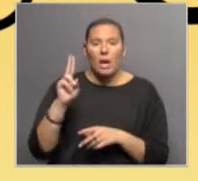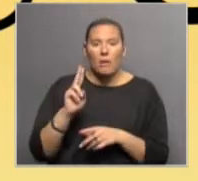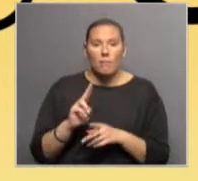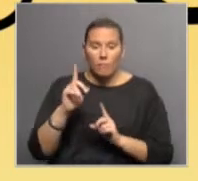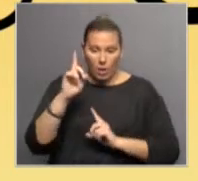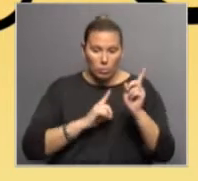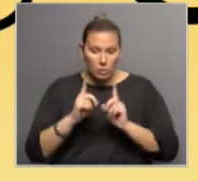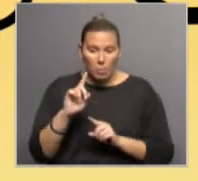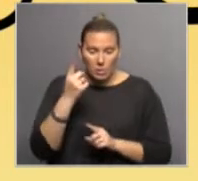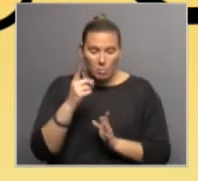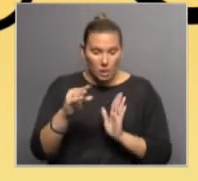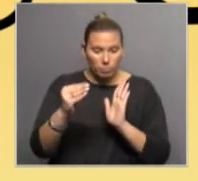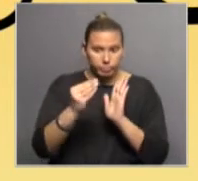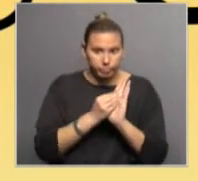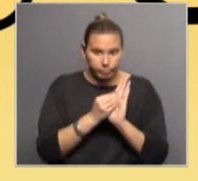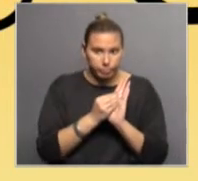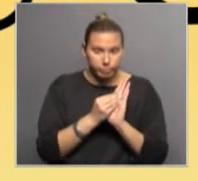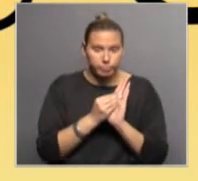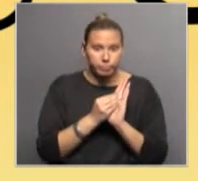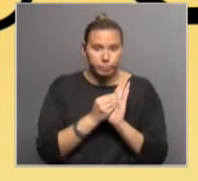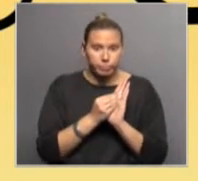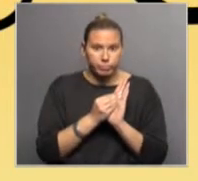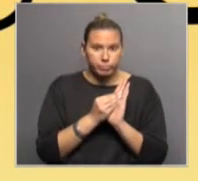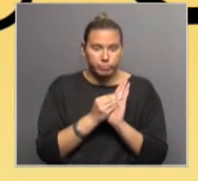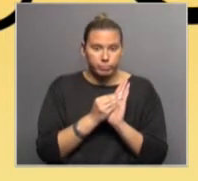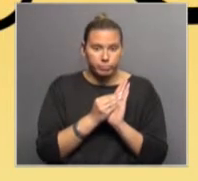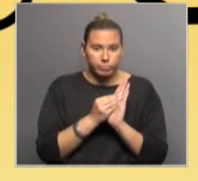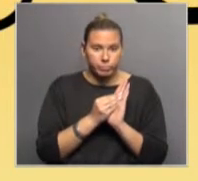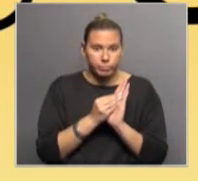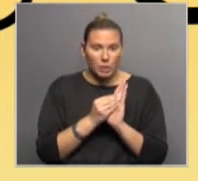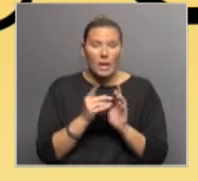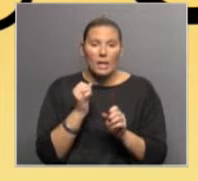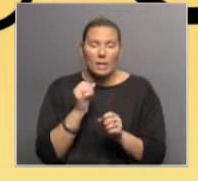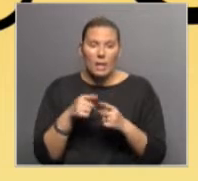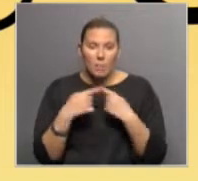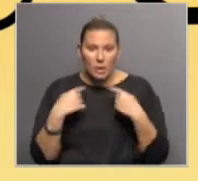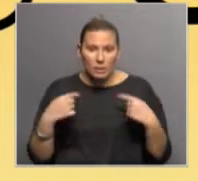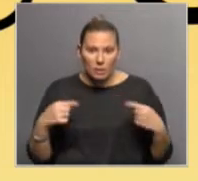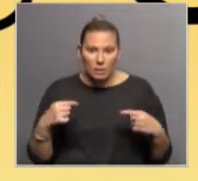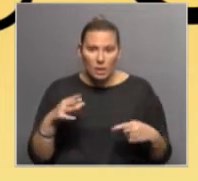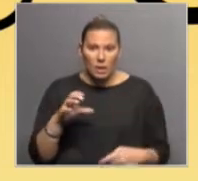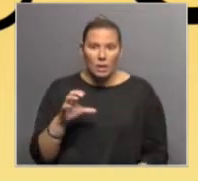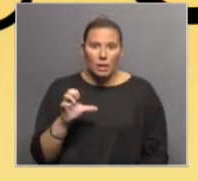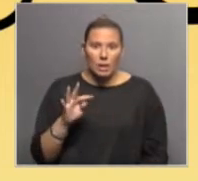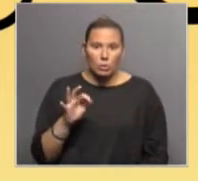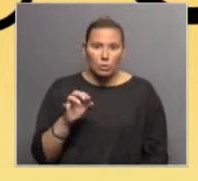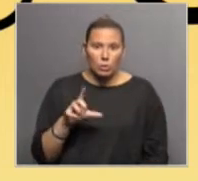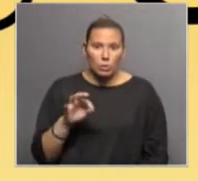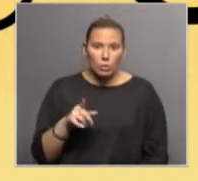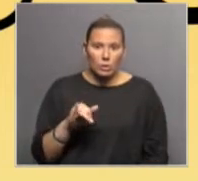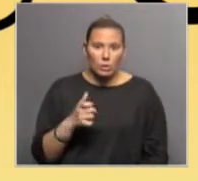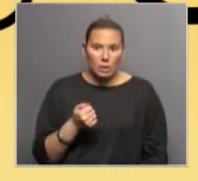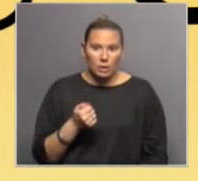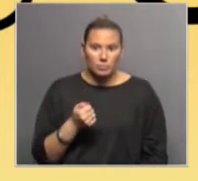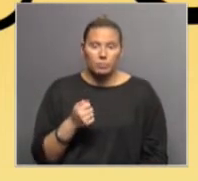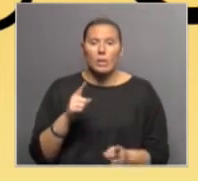de la facultad se incluyó la disciplina de etología y bienestar animal en la carrera de